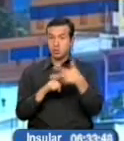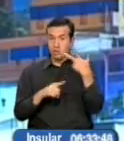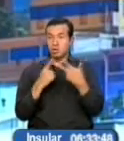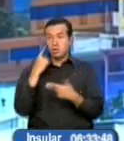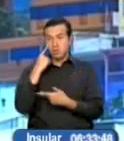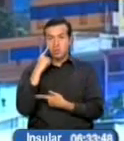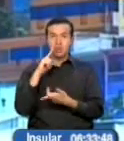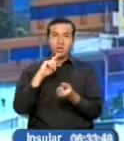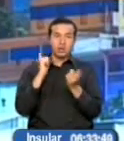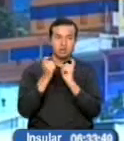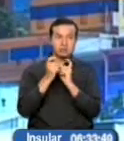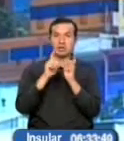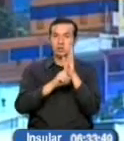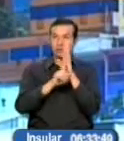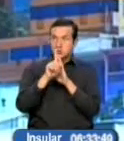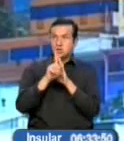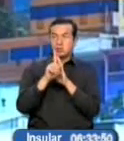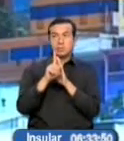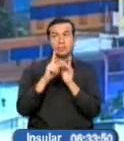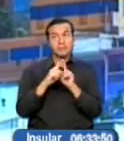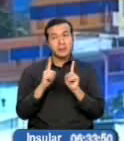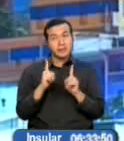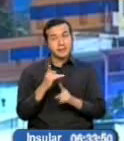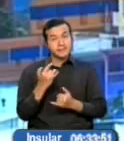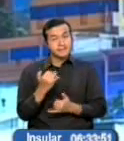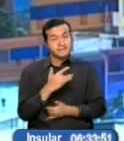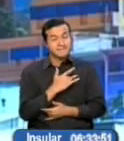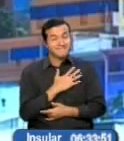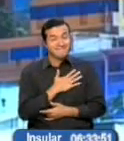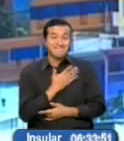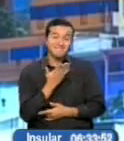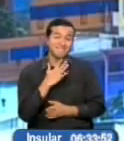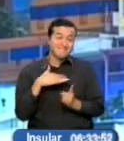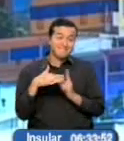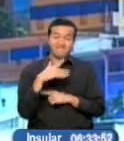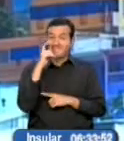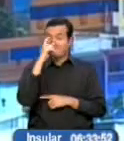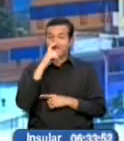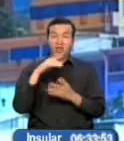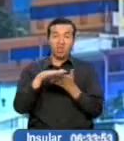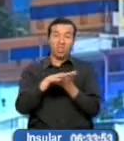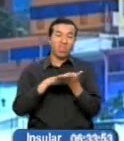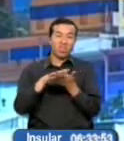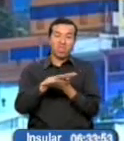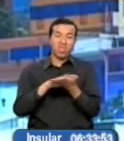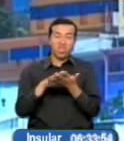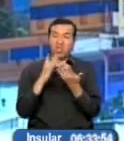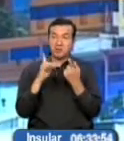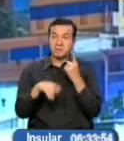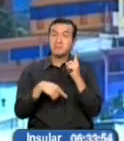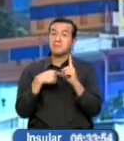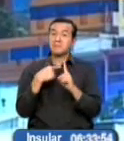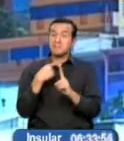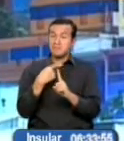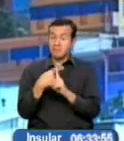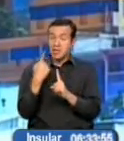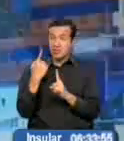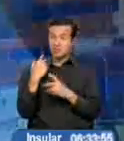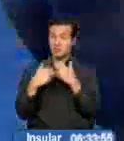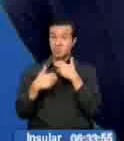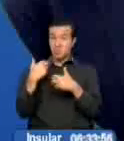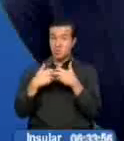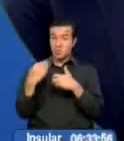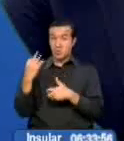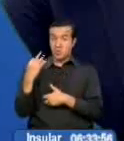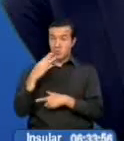ajuste estructural y el desarrollo. Lamentablemente, hoy por hoy vivimos en un ambiente de bastante incertidumbre que, agregado a los problemas